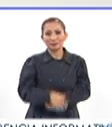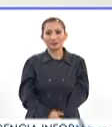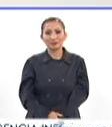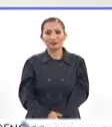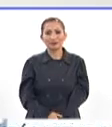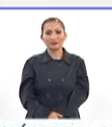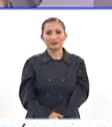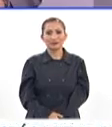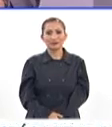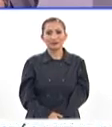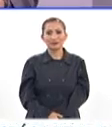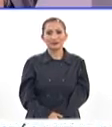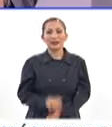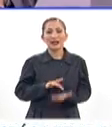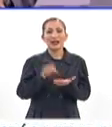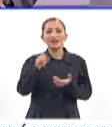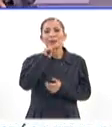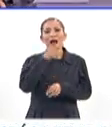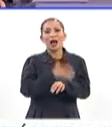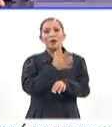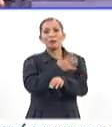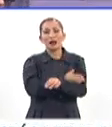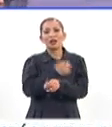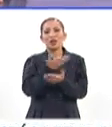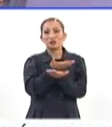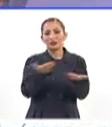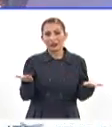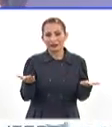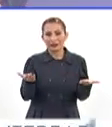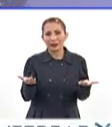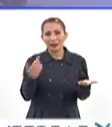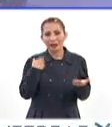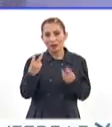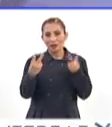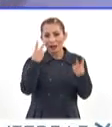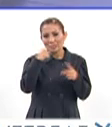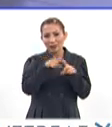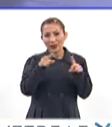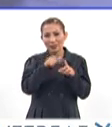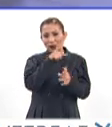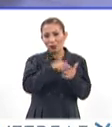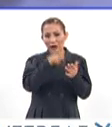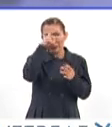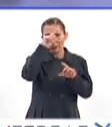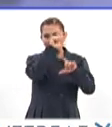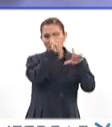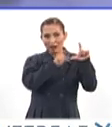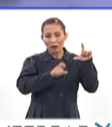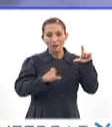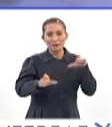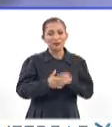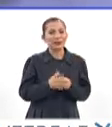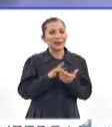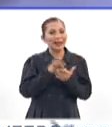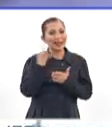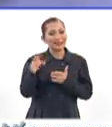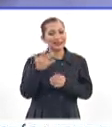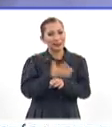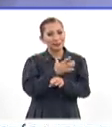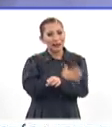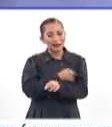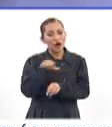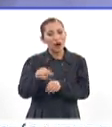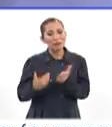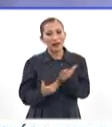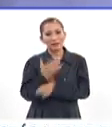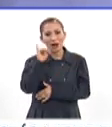México. Gracias por acompañarnos, también a ustedes, quienes nos ven a lo largo y ancho de la República Mexicana. Gracias por